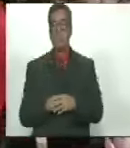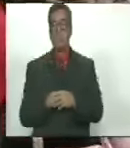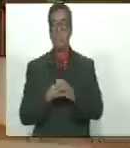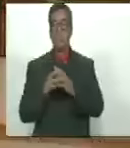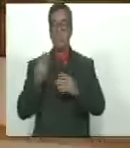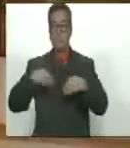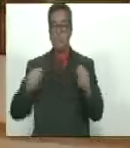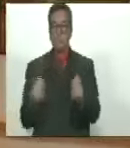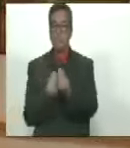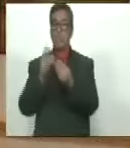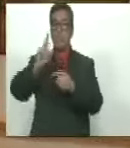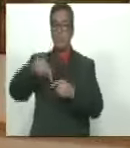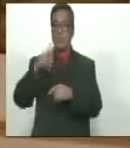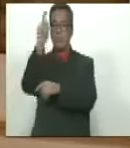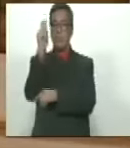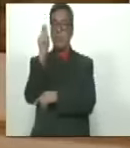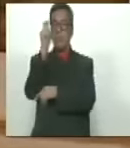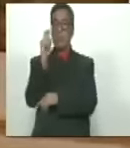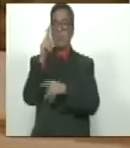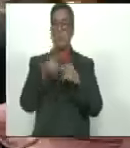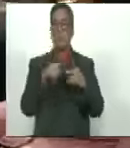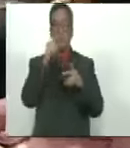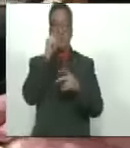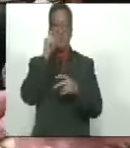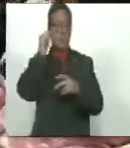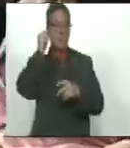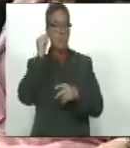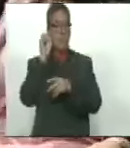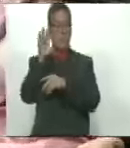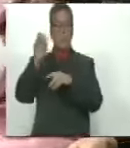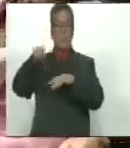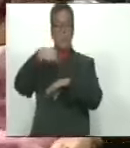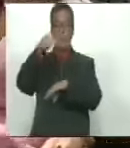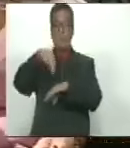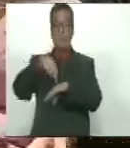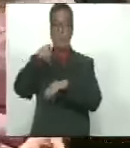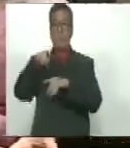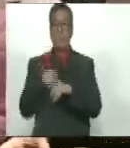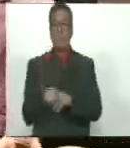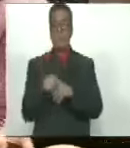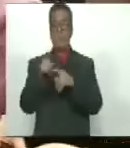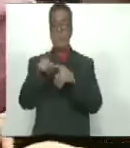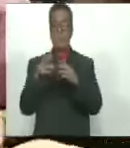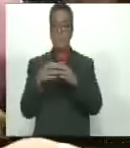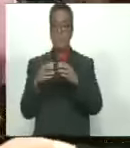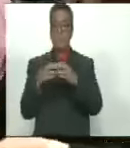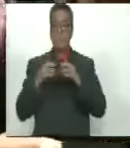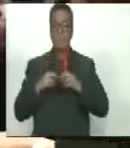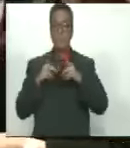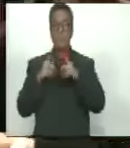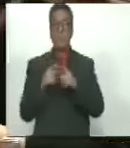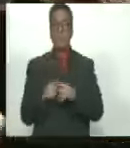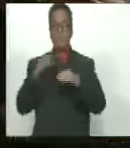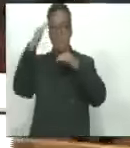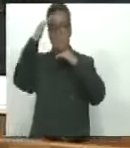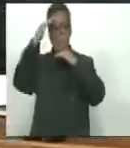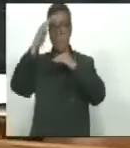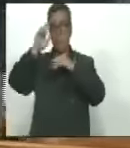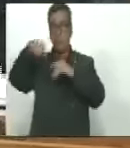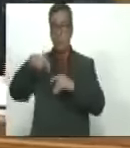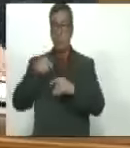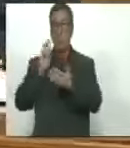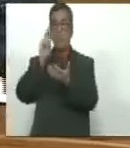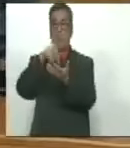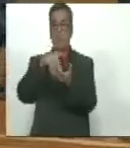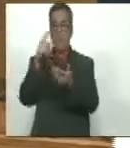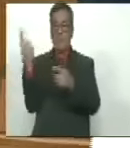Nos acompañan también diputados y diputadas a la Asamblea Nacional en este acto. Saludamos también la